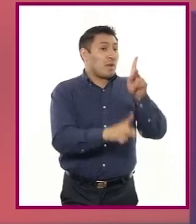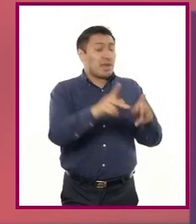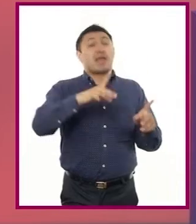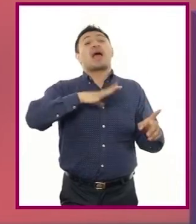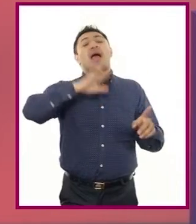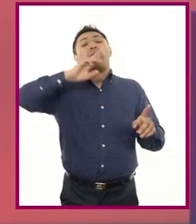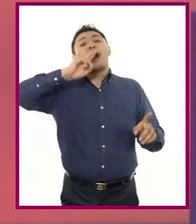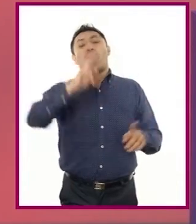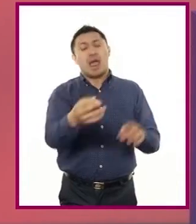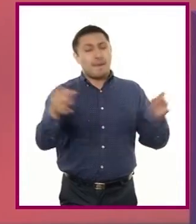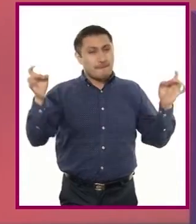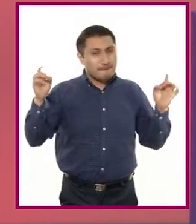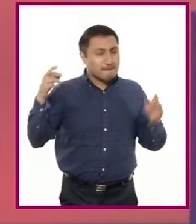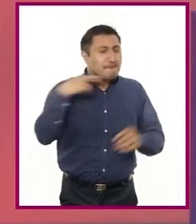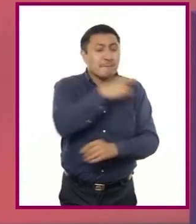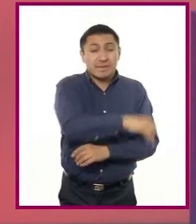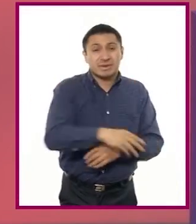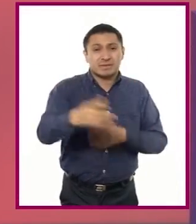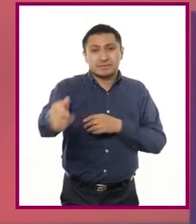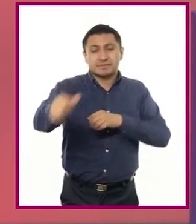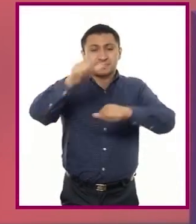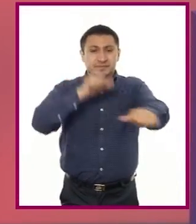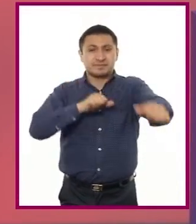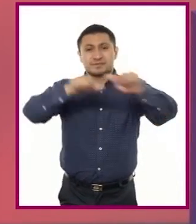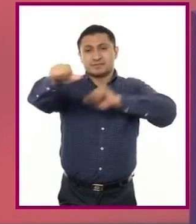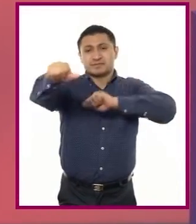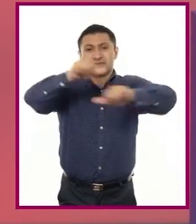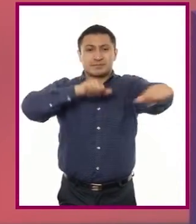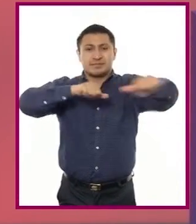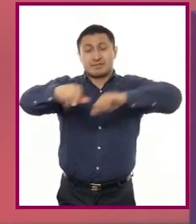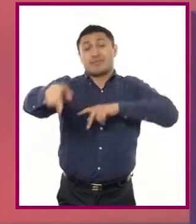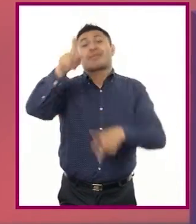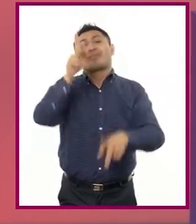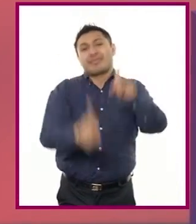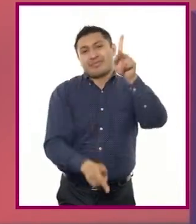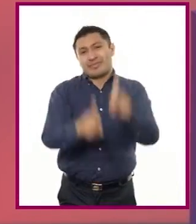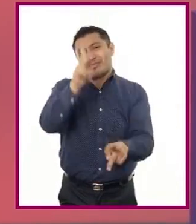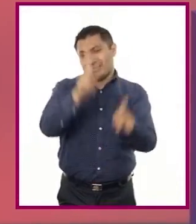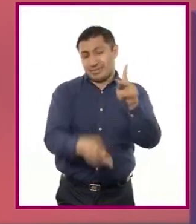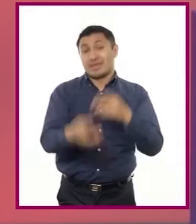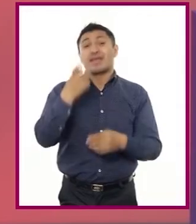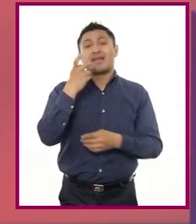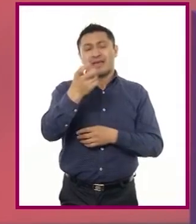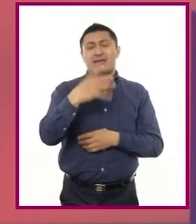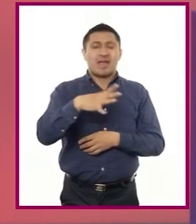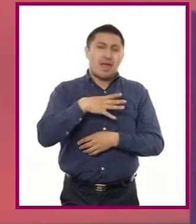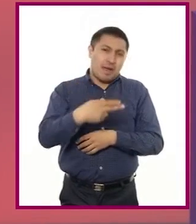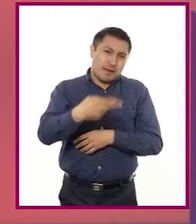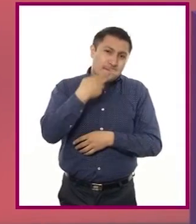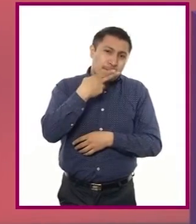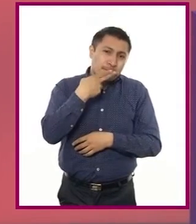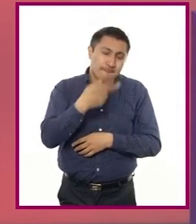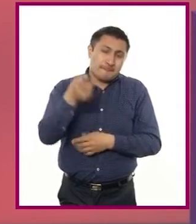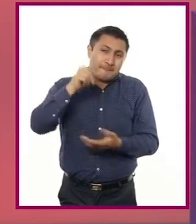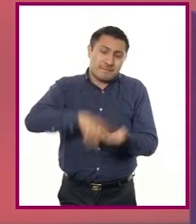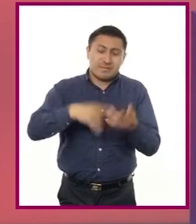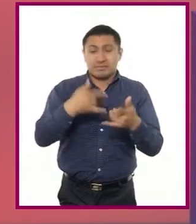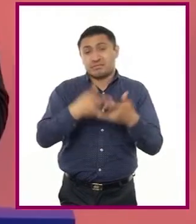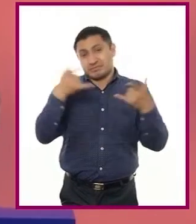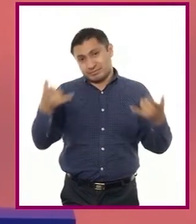inmediata del otro mediante la alternancia del uso de la palabra. Es por ello que se emplea en las